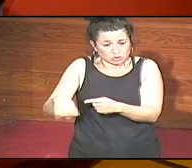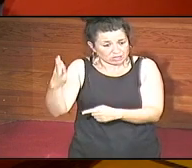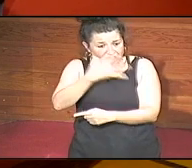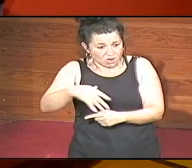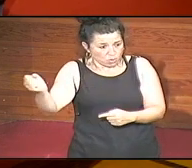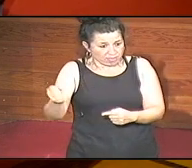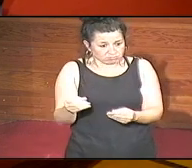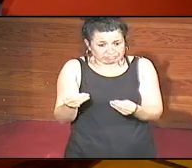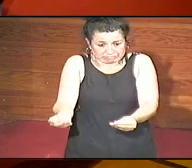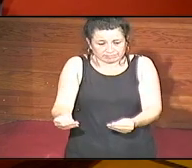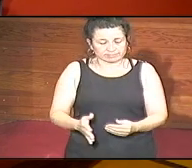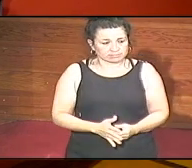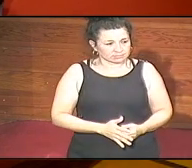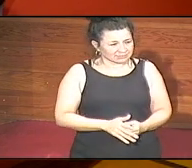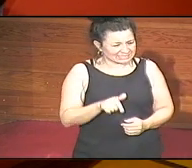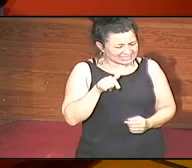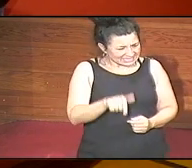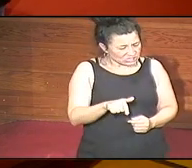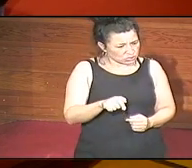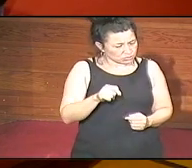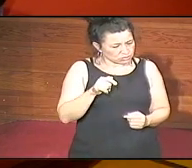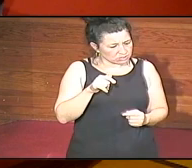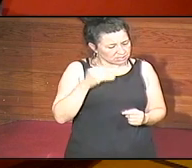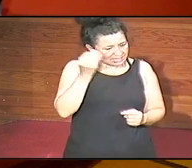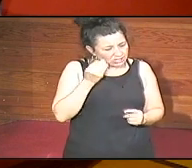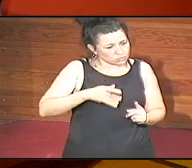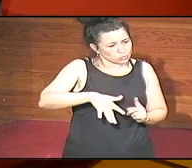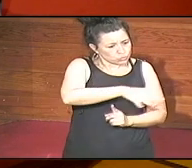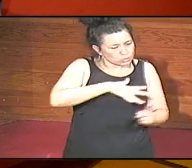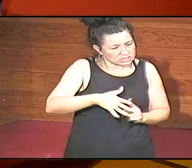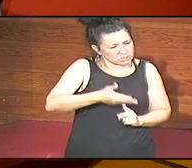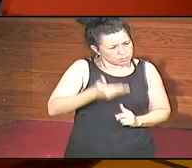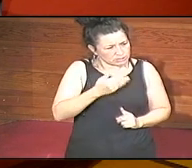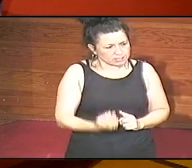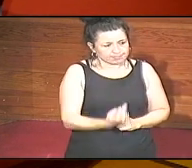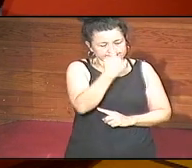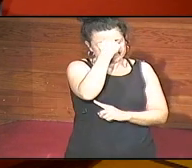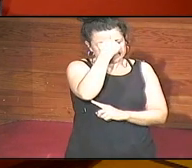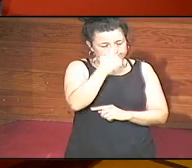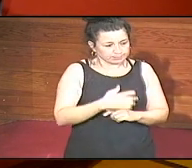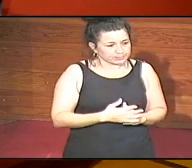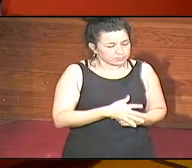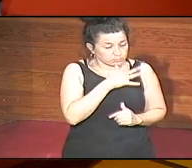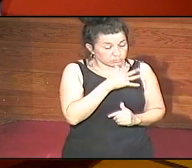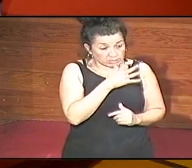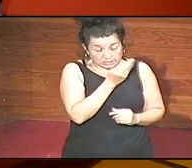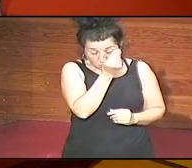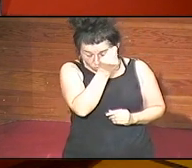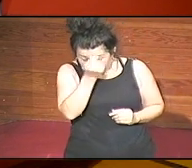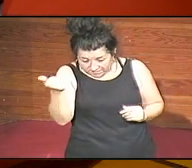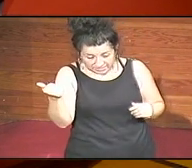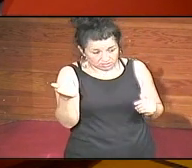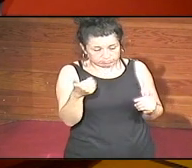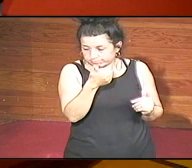robado eso creo que es un contexto que es importante tener en cuenta porque ese olvido tan tan brutal de